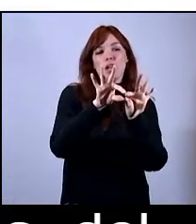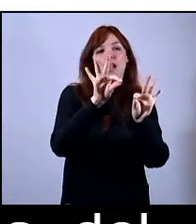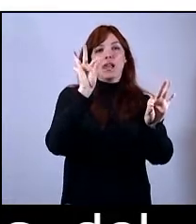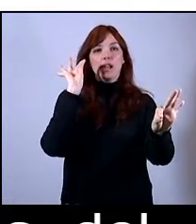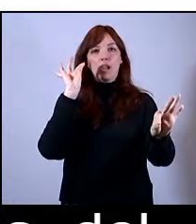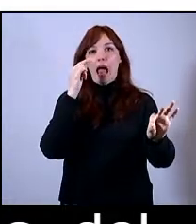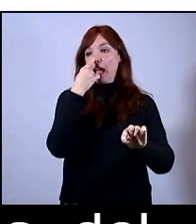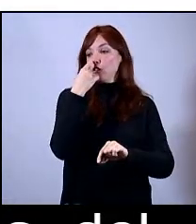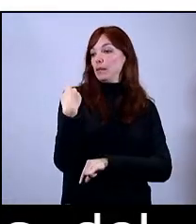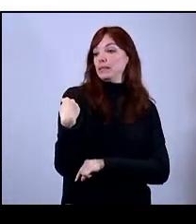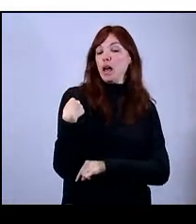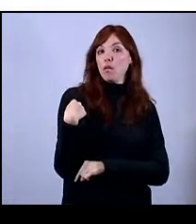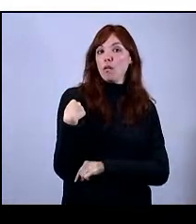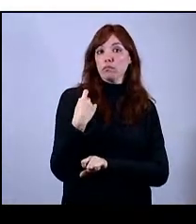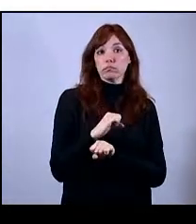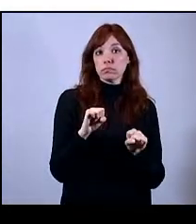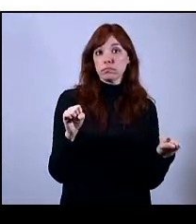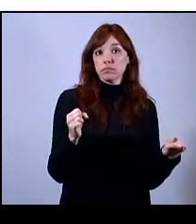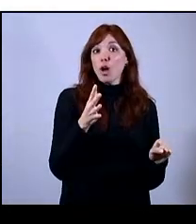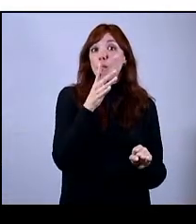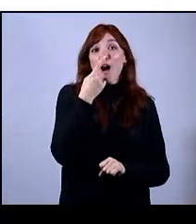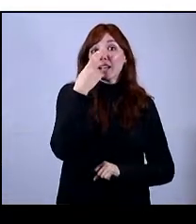que se perdió la cosecha.